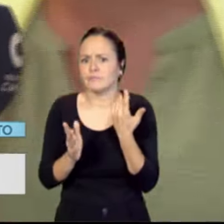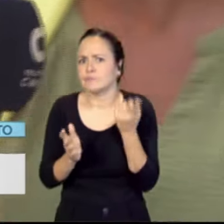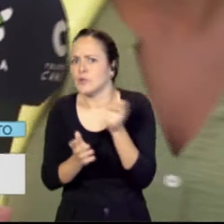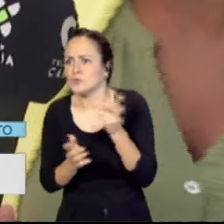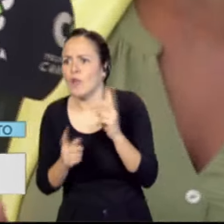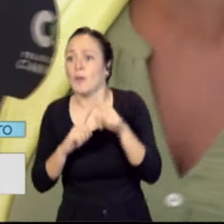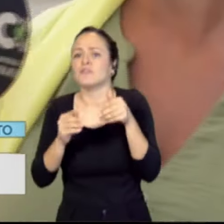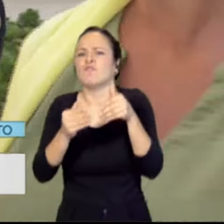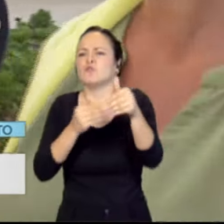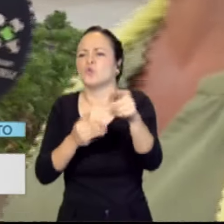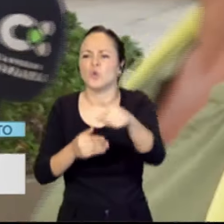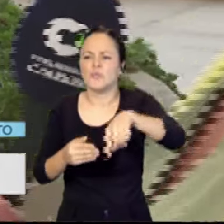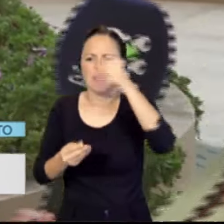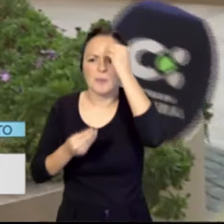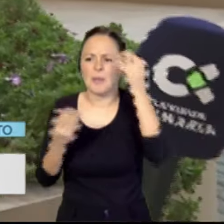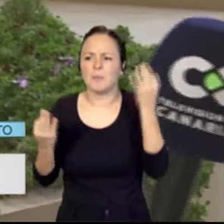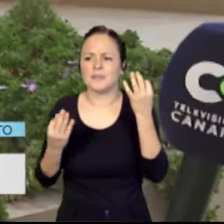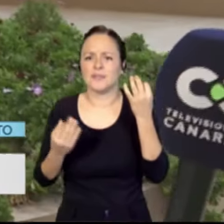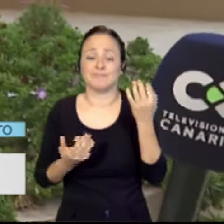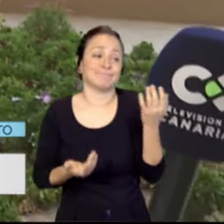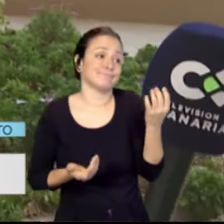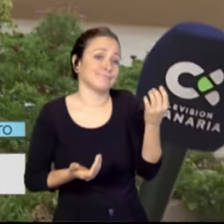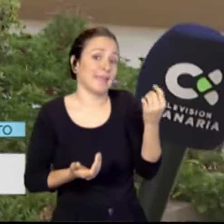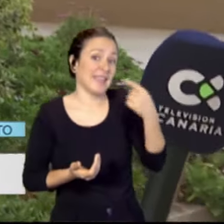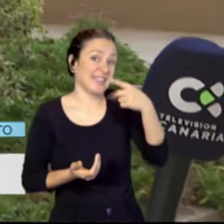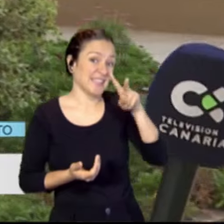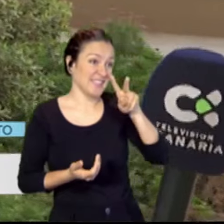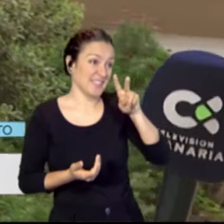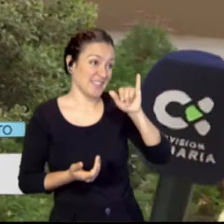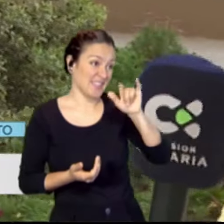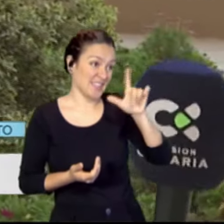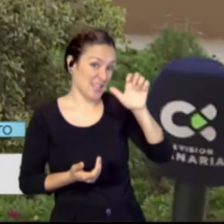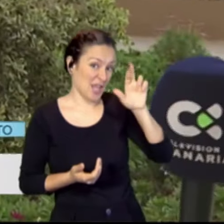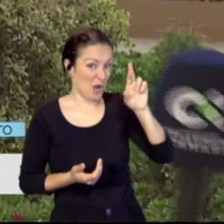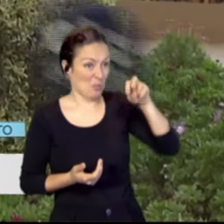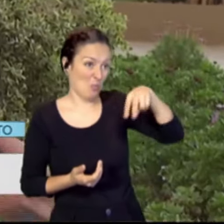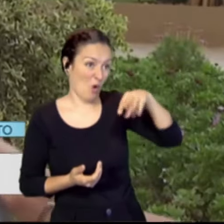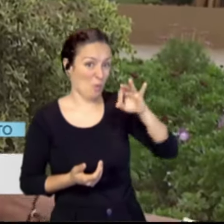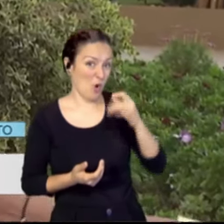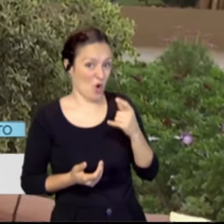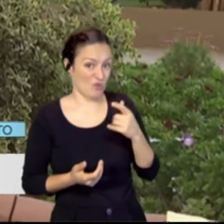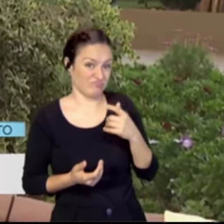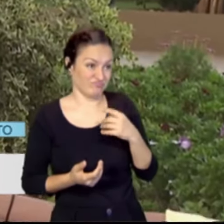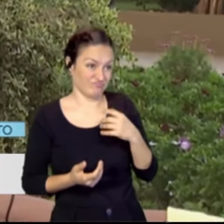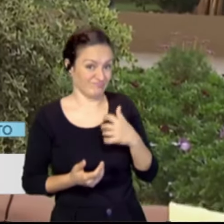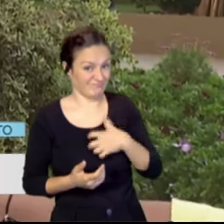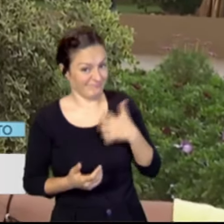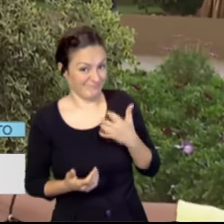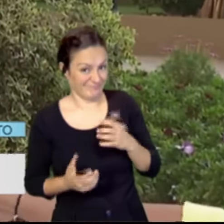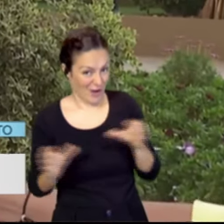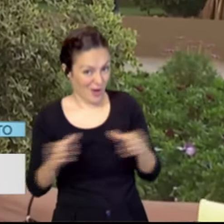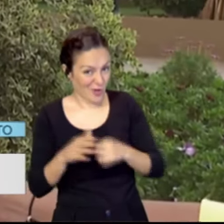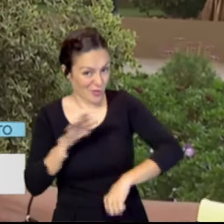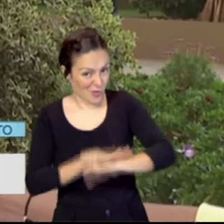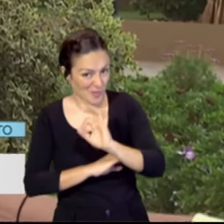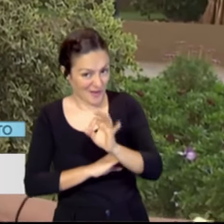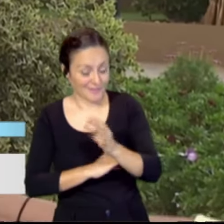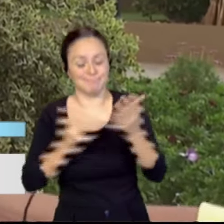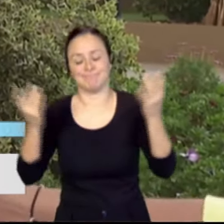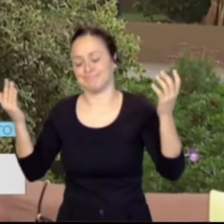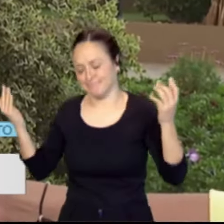futuro Guillermo ha sido una noticia un poco pues la verdad un disgusto para el club Sí la verdad es que sí que siempre